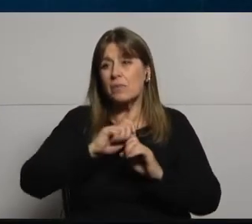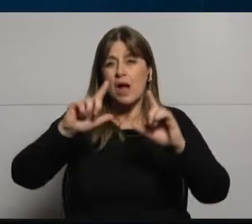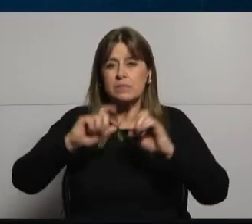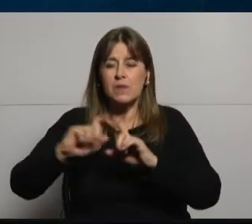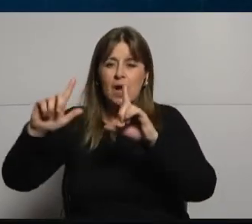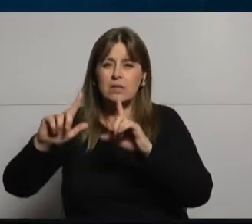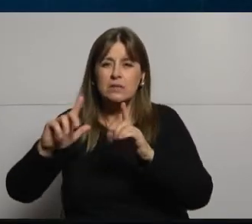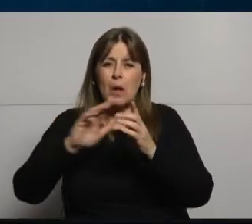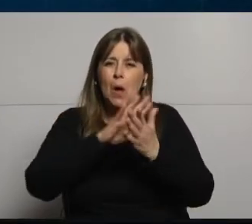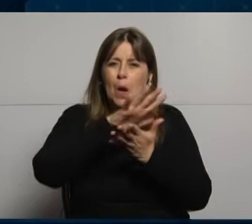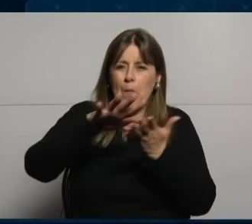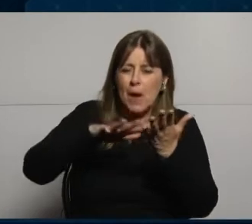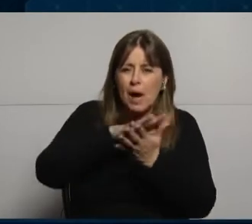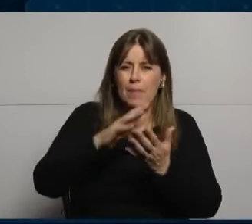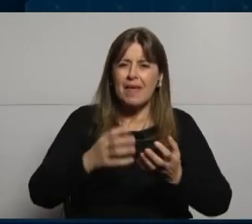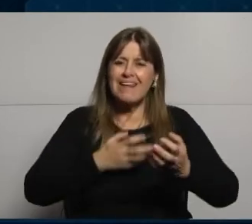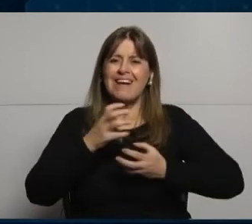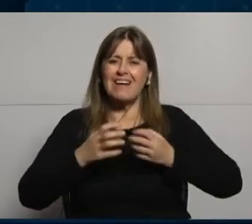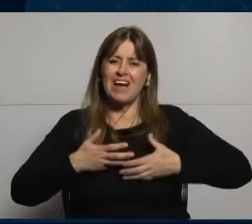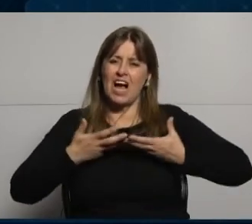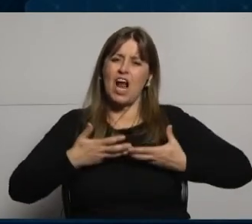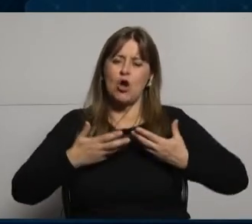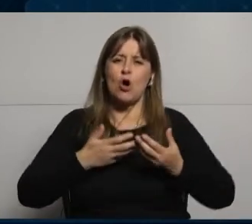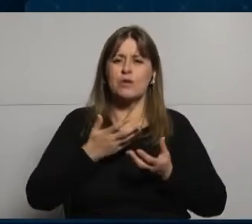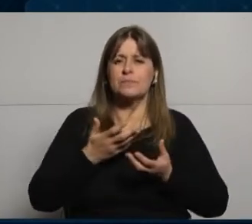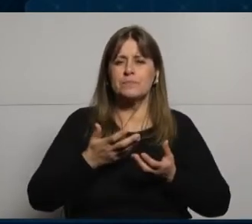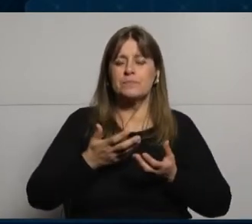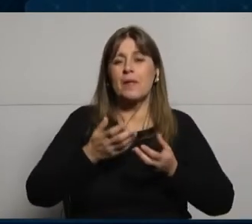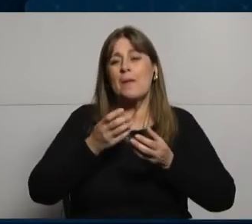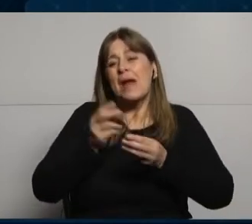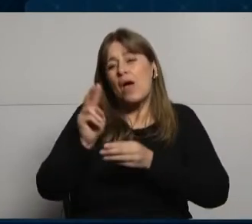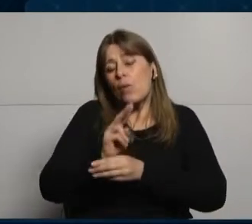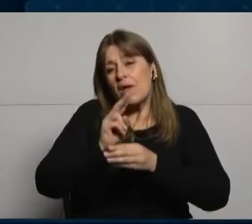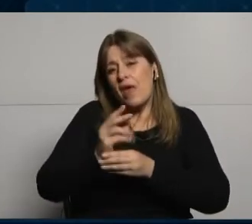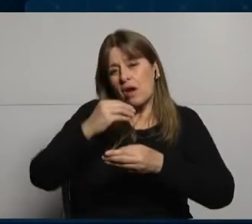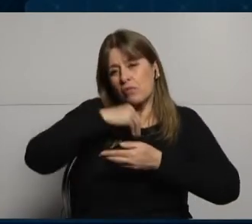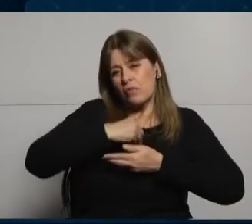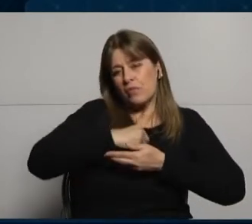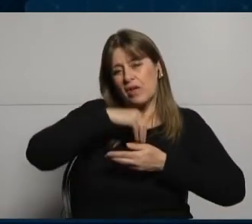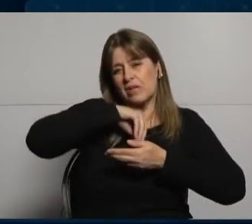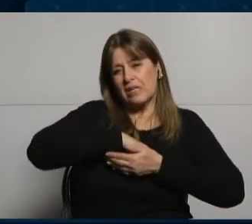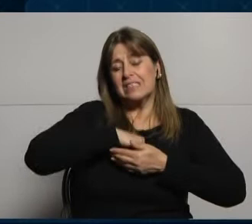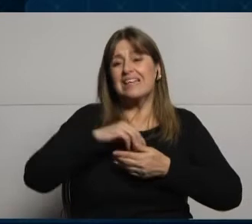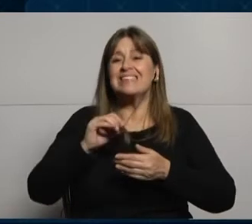apareciendo, son mapas de calor, ¿verdad? Justamente para cuidar la confidencialidad de las personas y, bueno, no trabajar con la